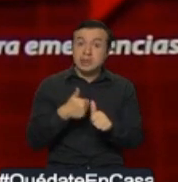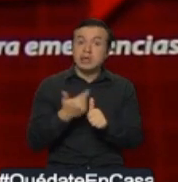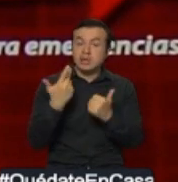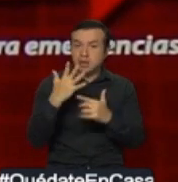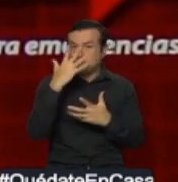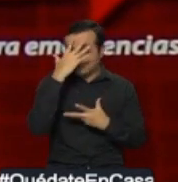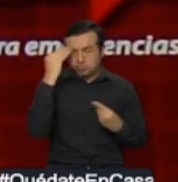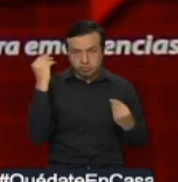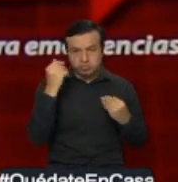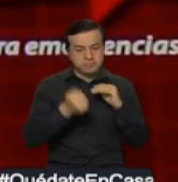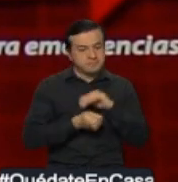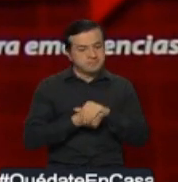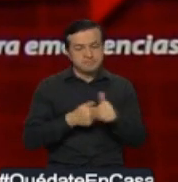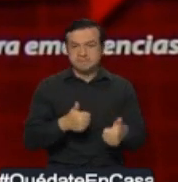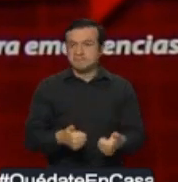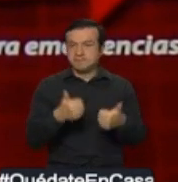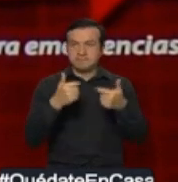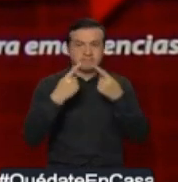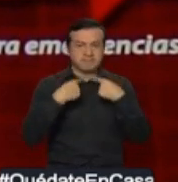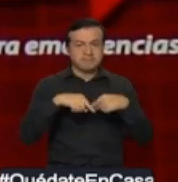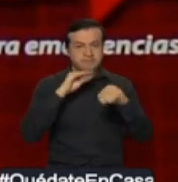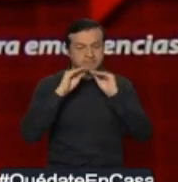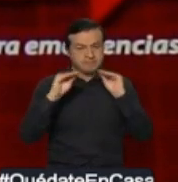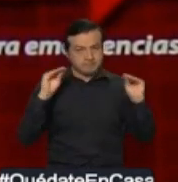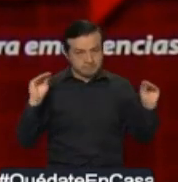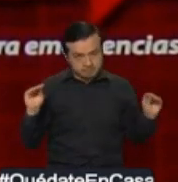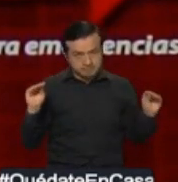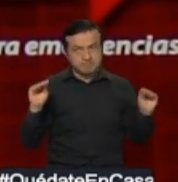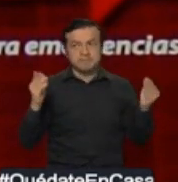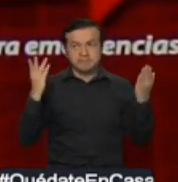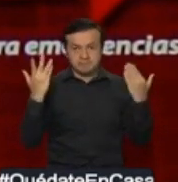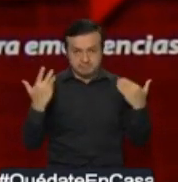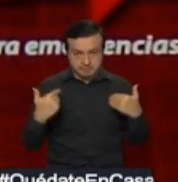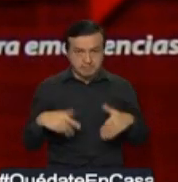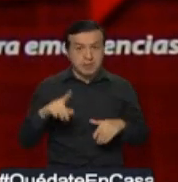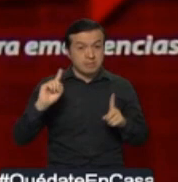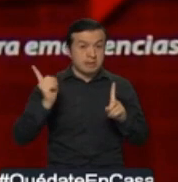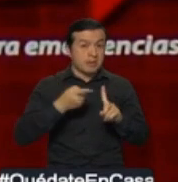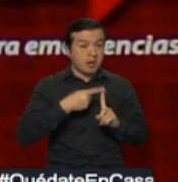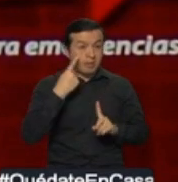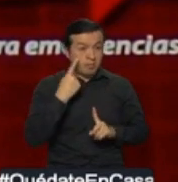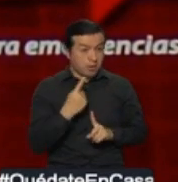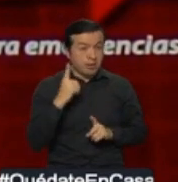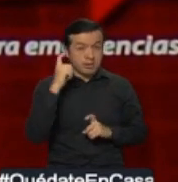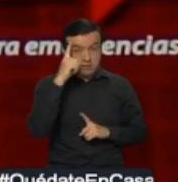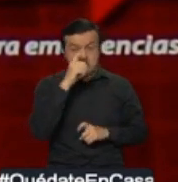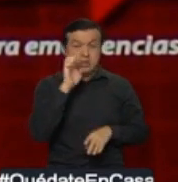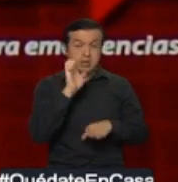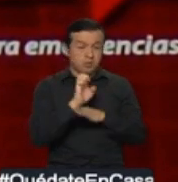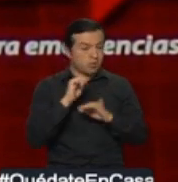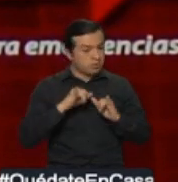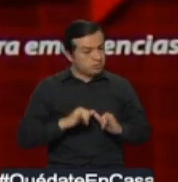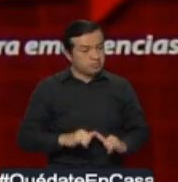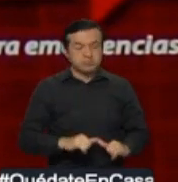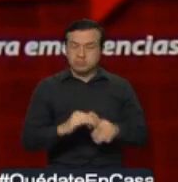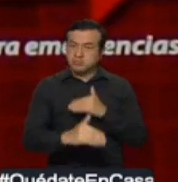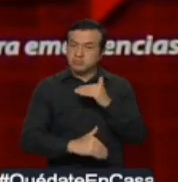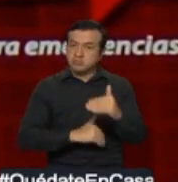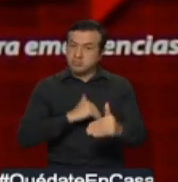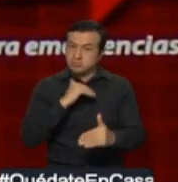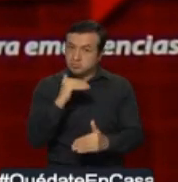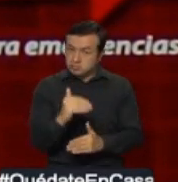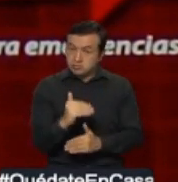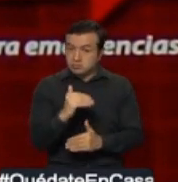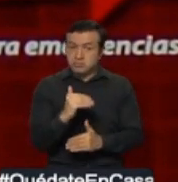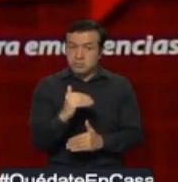aislamiento da resultados. Ese es el mensaje final. Hemos pasado ya una prueba dura. El país sigue funcionando, aunque en lo